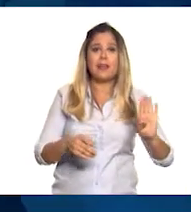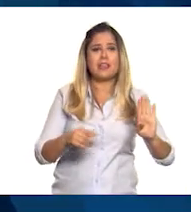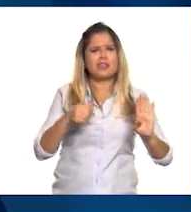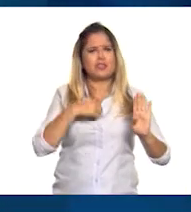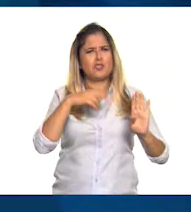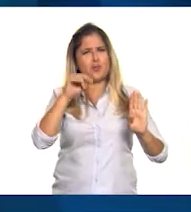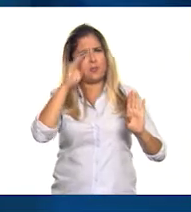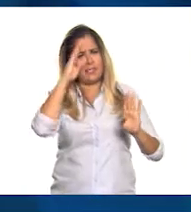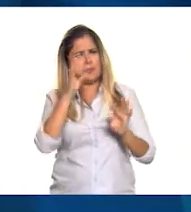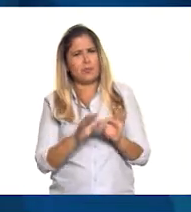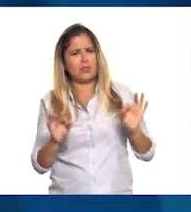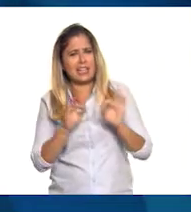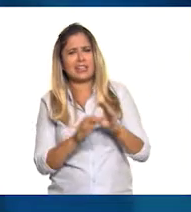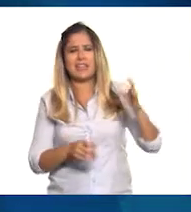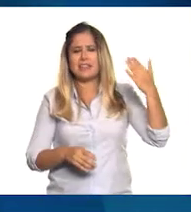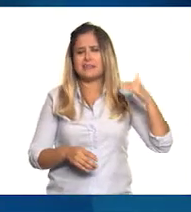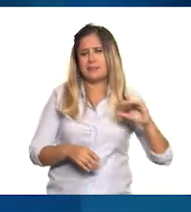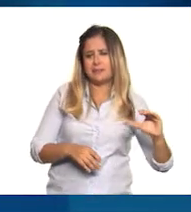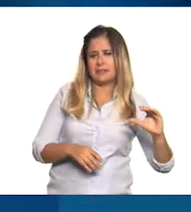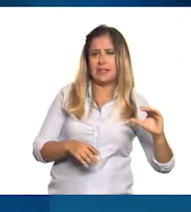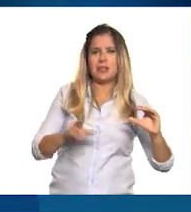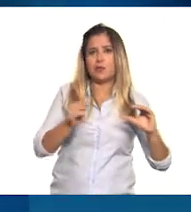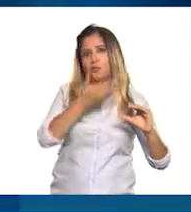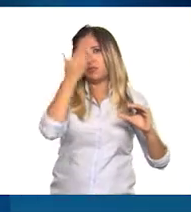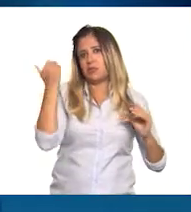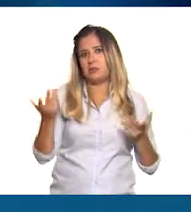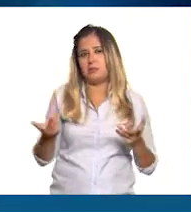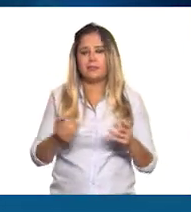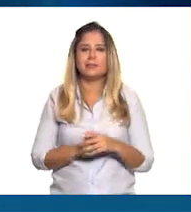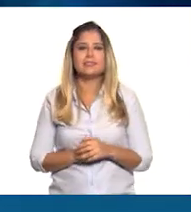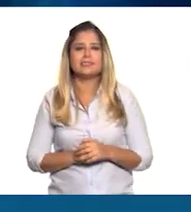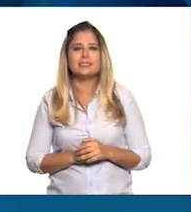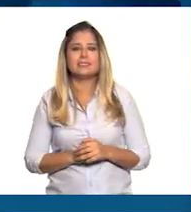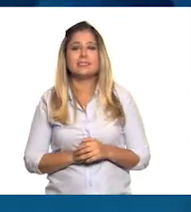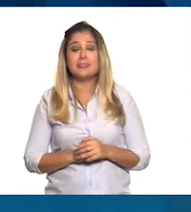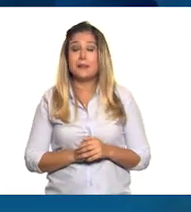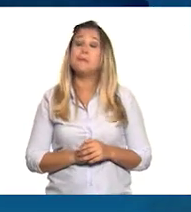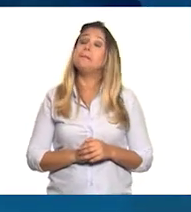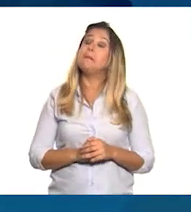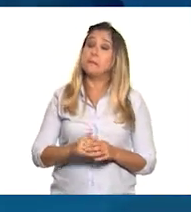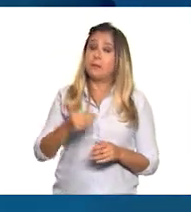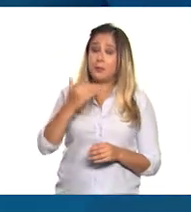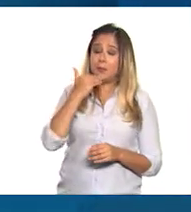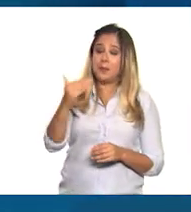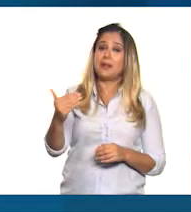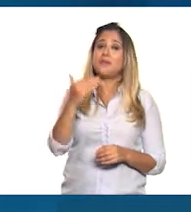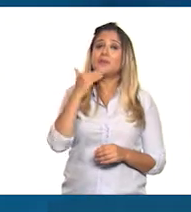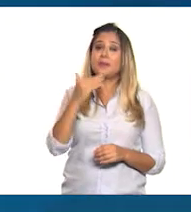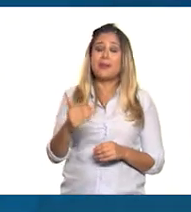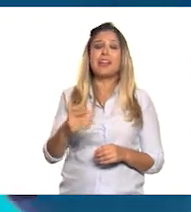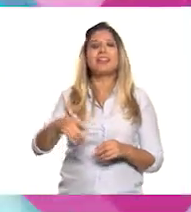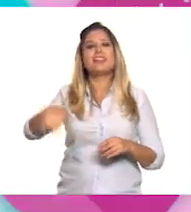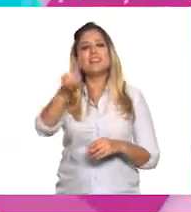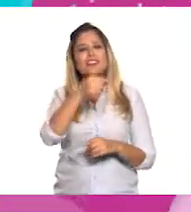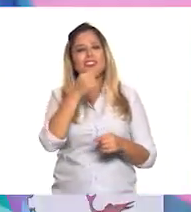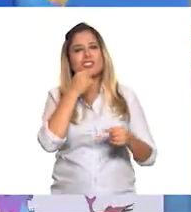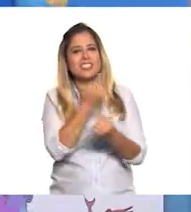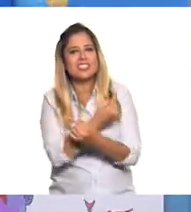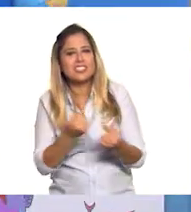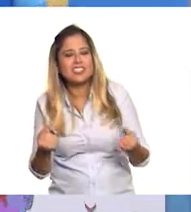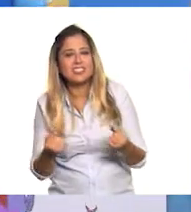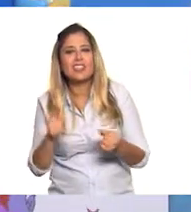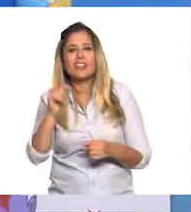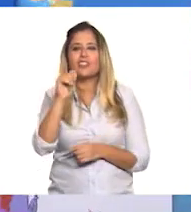parece relevante, no contestó o no sabe? Muy bien, María, muy bien. En casa, niños y niñas,